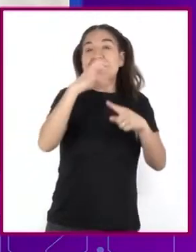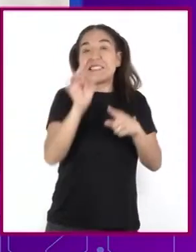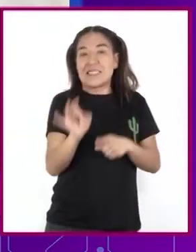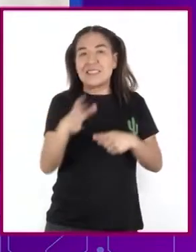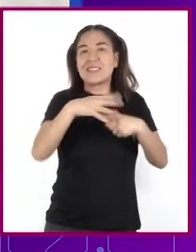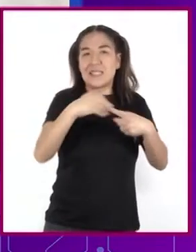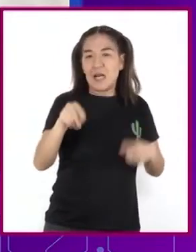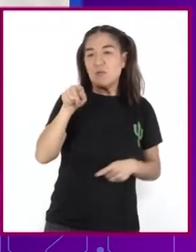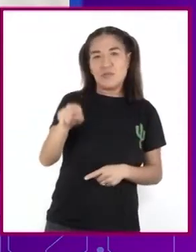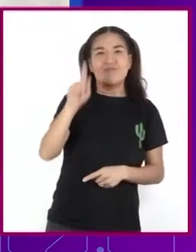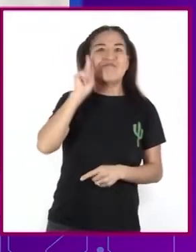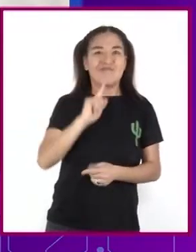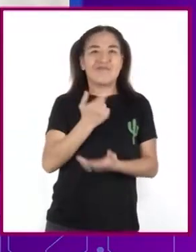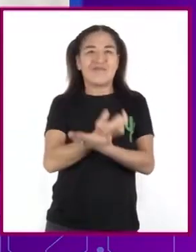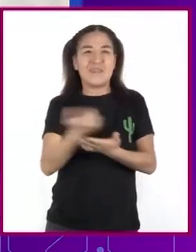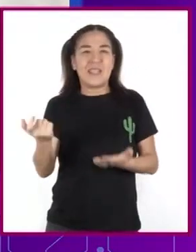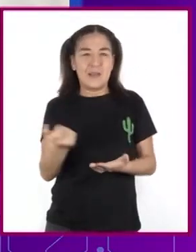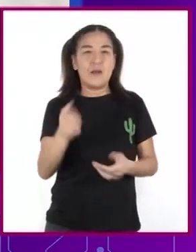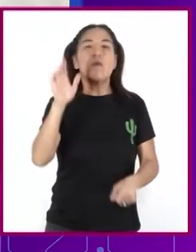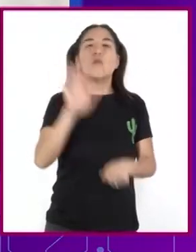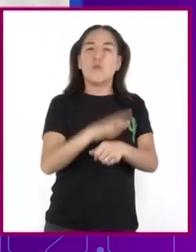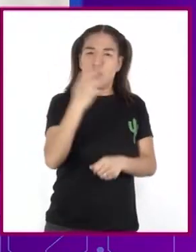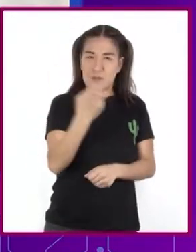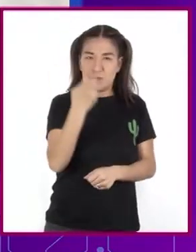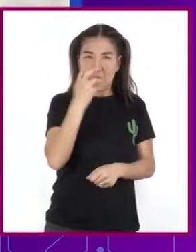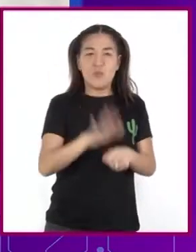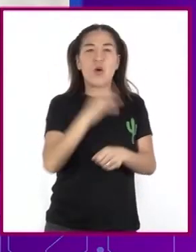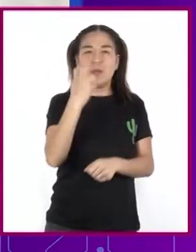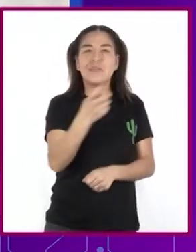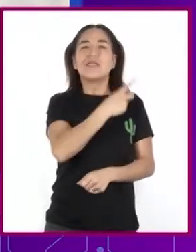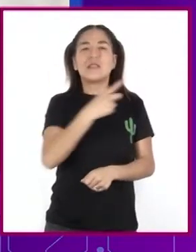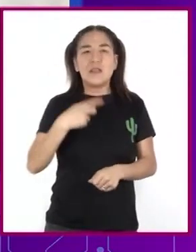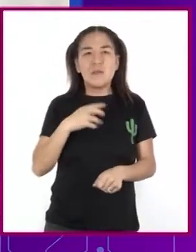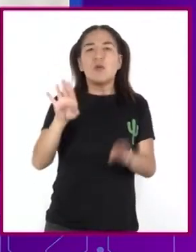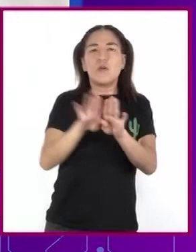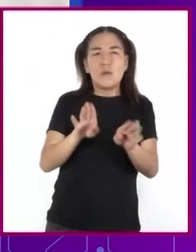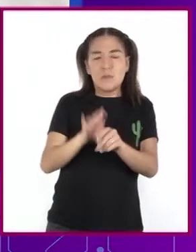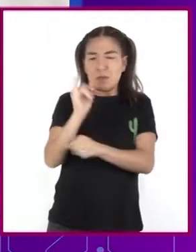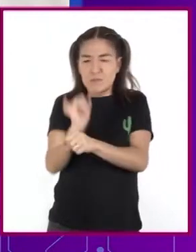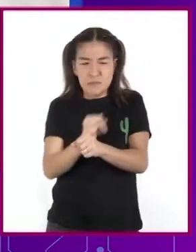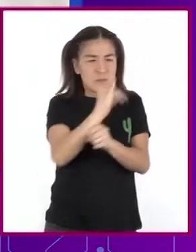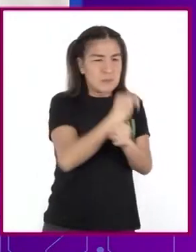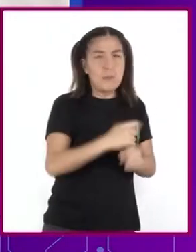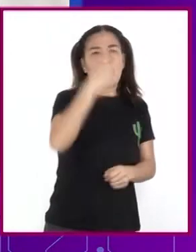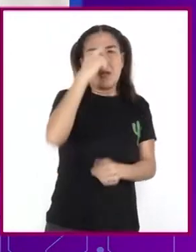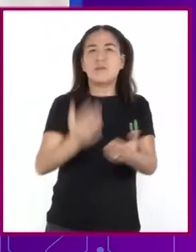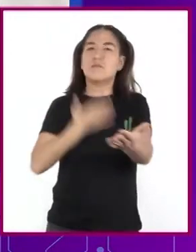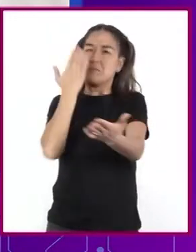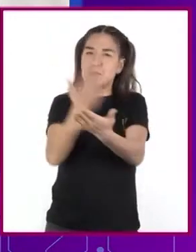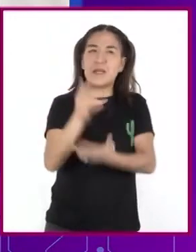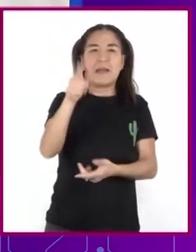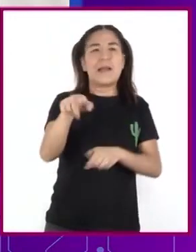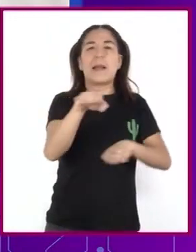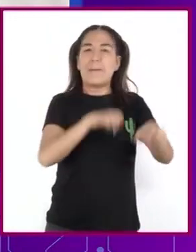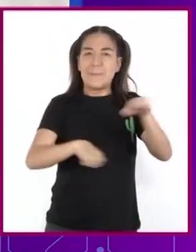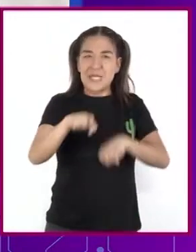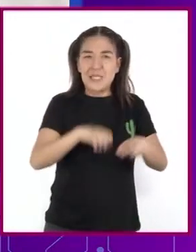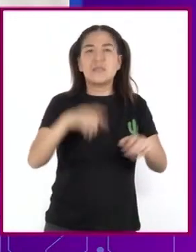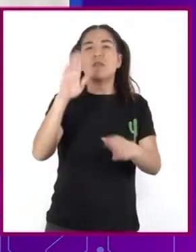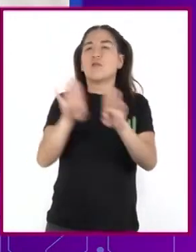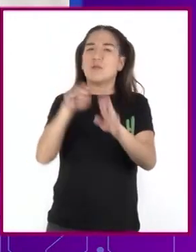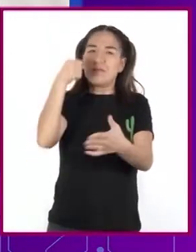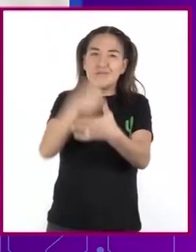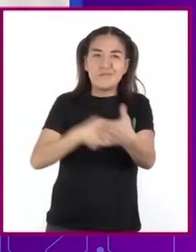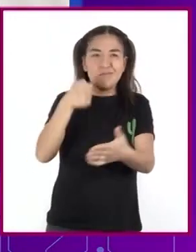es importante tener en cuenta, chequear y apoyar a las empresas a que paguen el mismo sueldo, tengan los